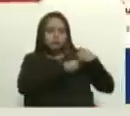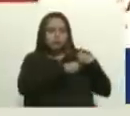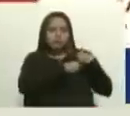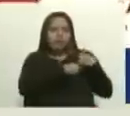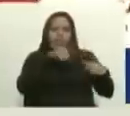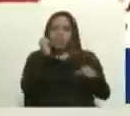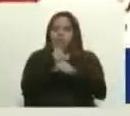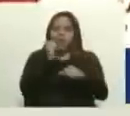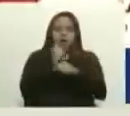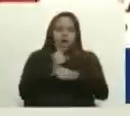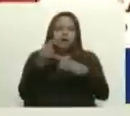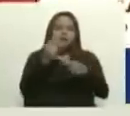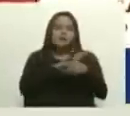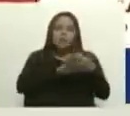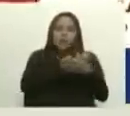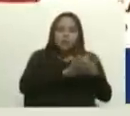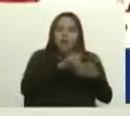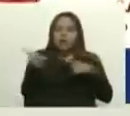hasta que esté resuelto.